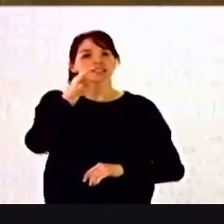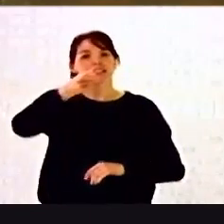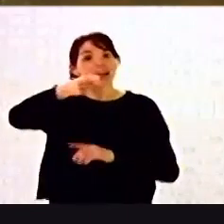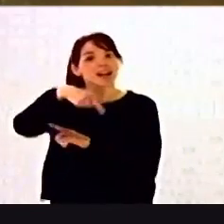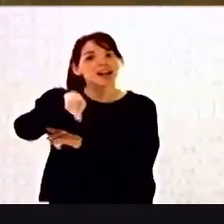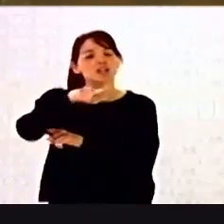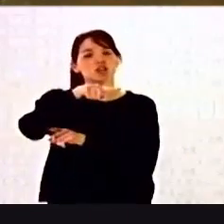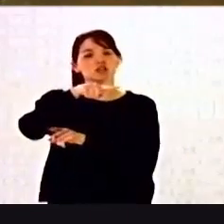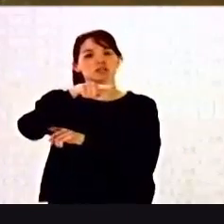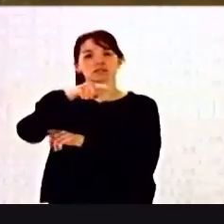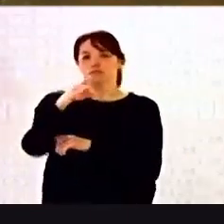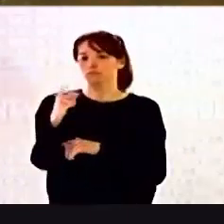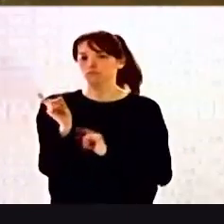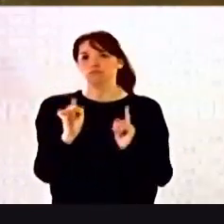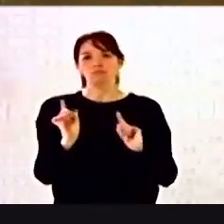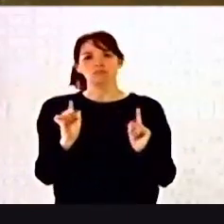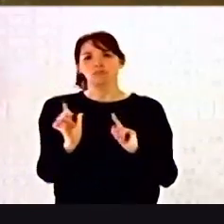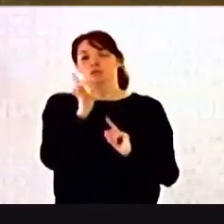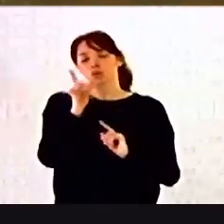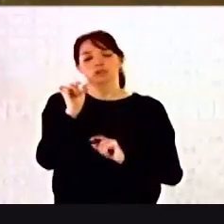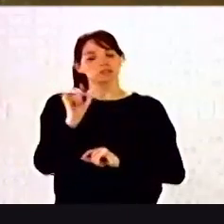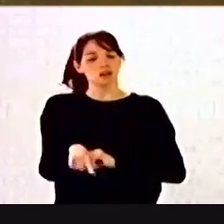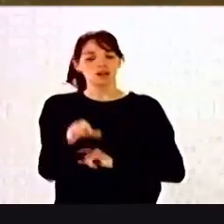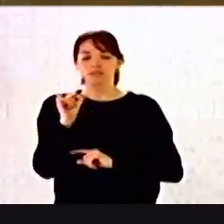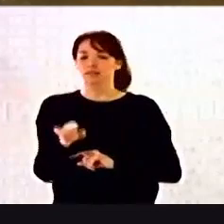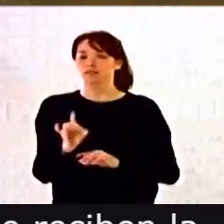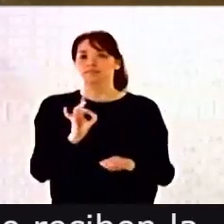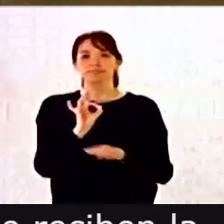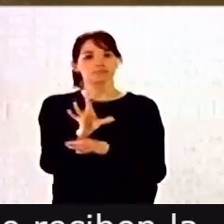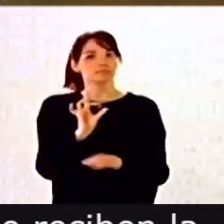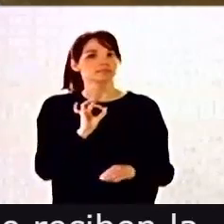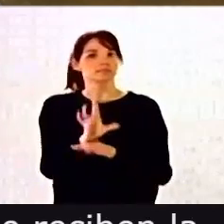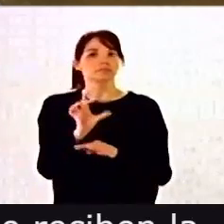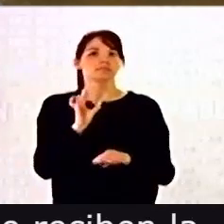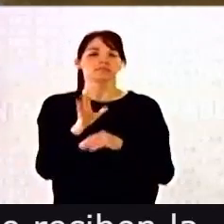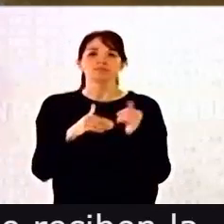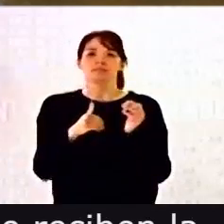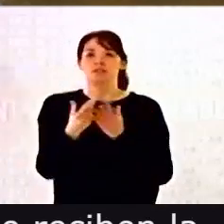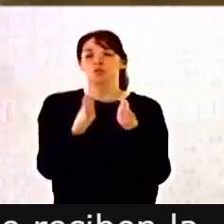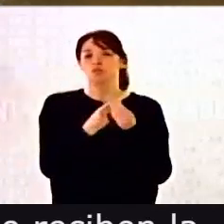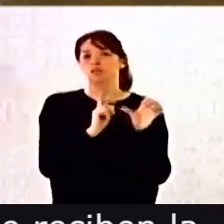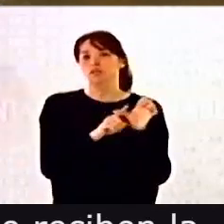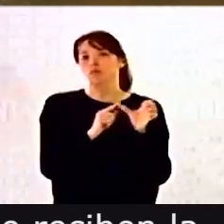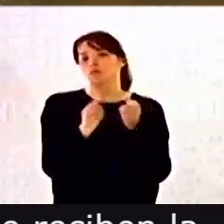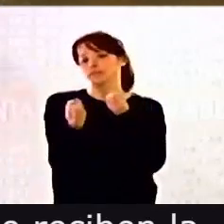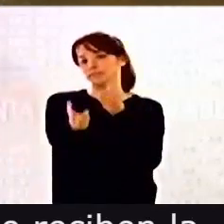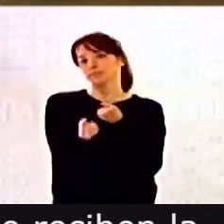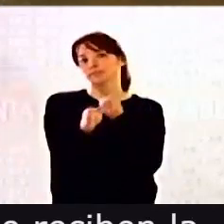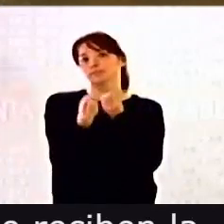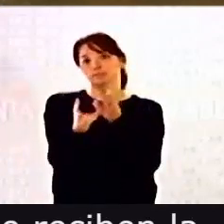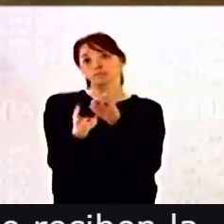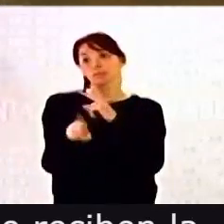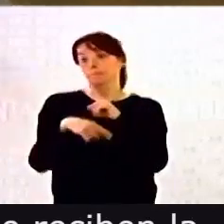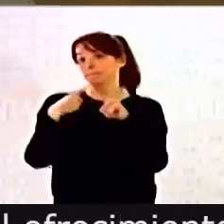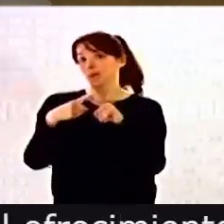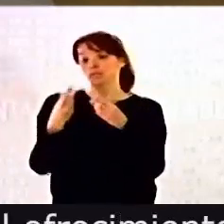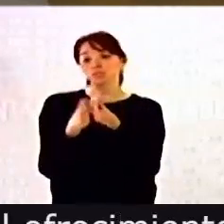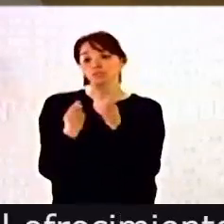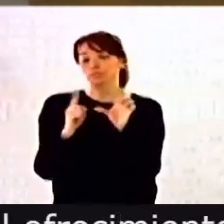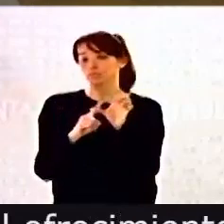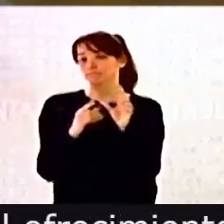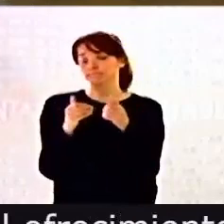están recibiendo de forma puntual la información que les facilita la Junta de Extremadura y el ofrecimiento a la información que les facilita la Junta